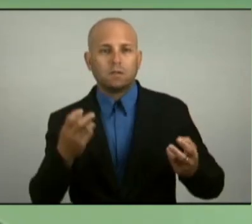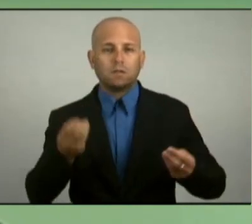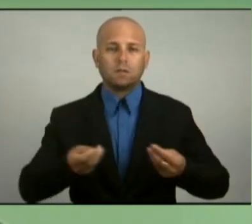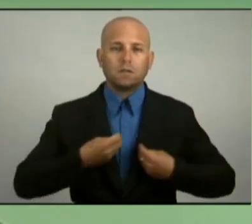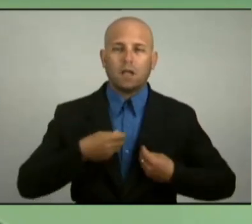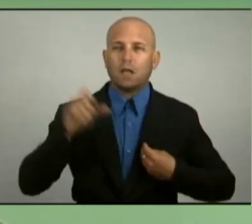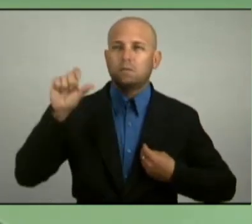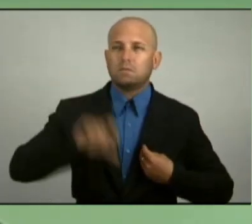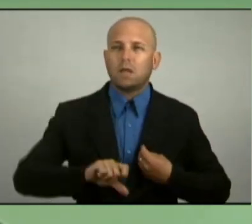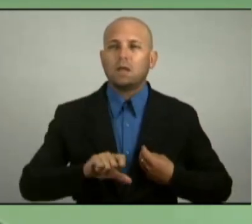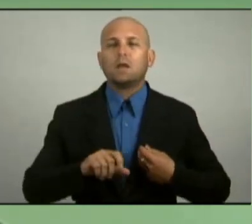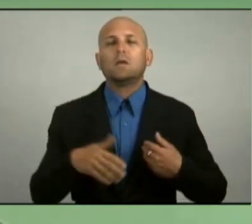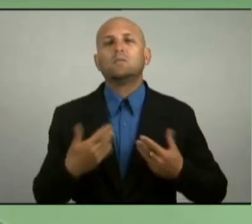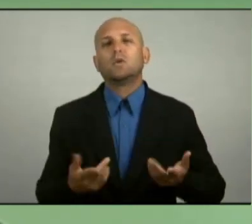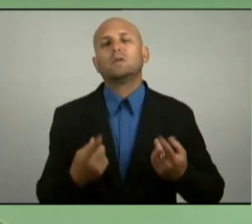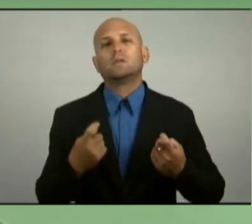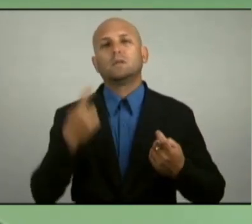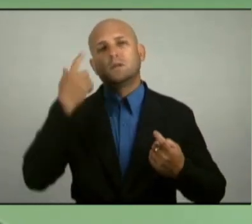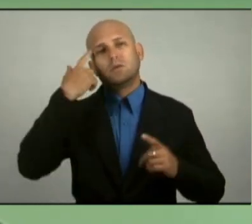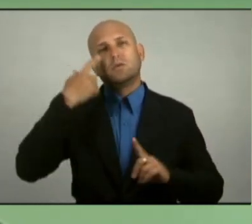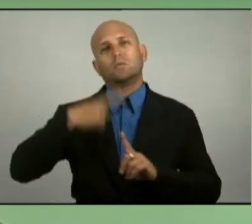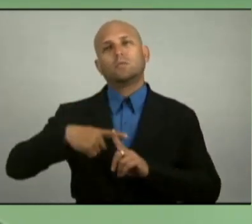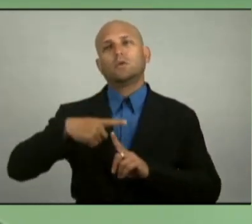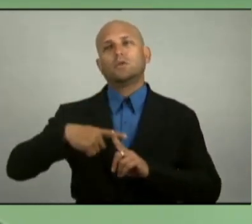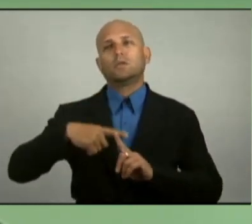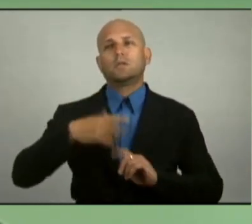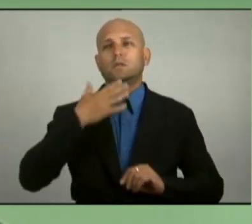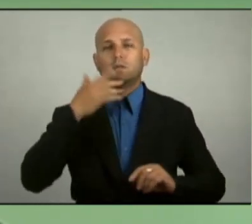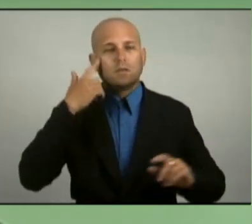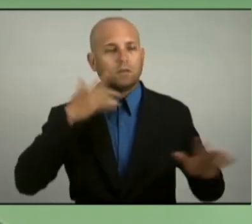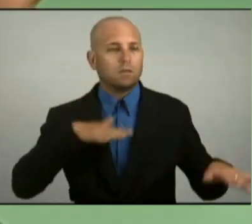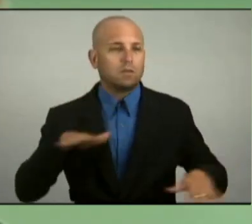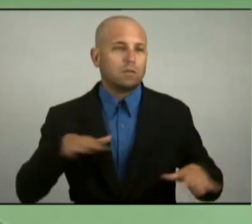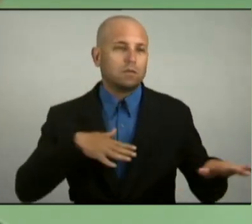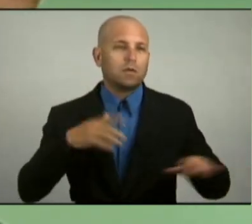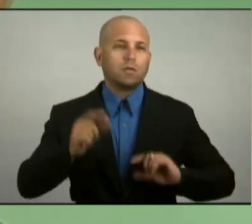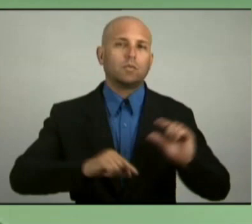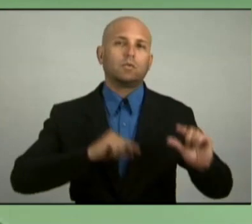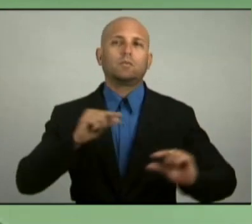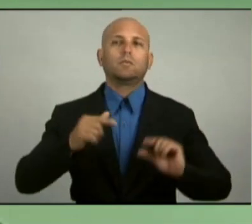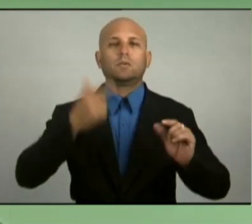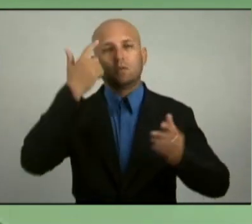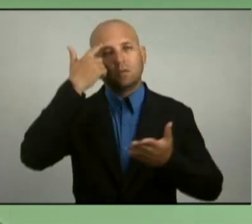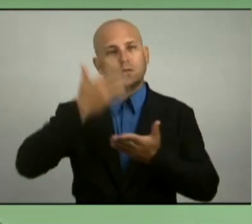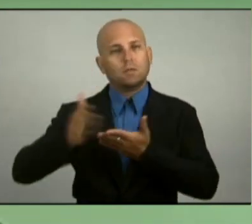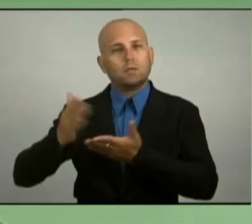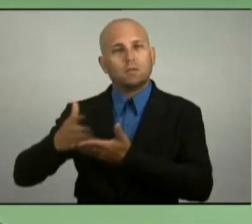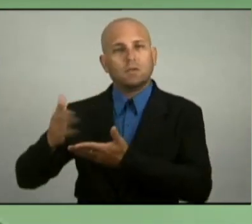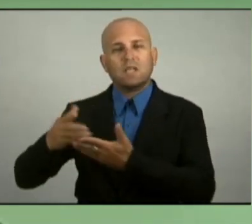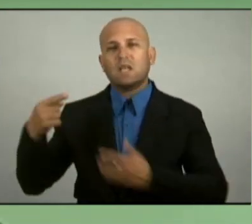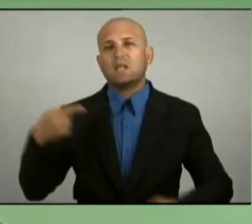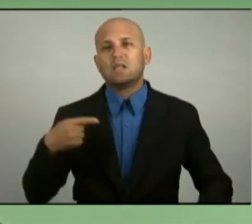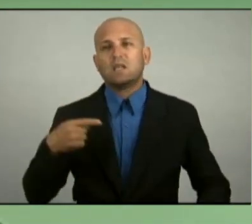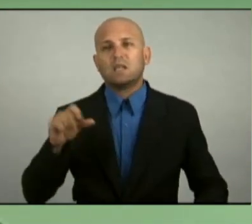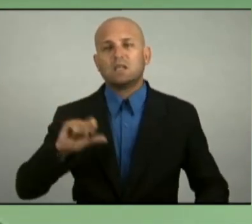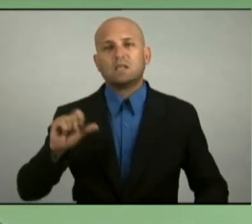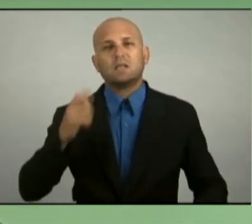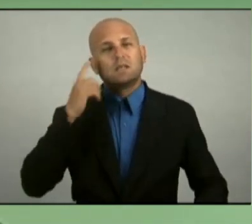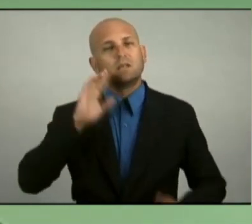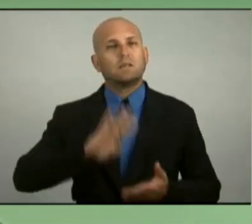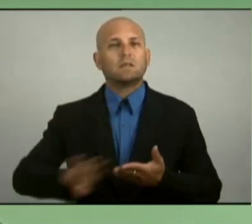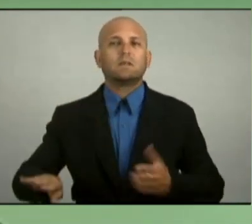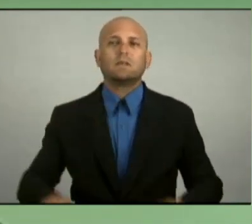se urge pensar en cosas buenas para ir un poco desplazando todas estas ideas que nos tienen